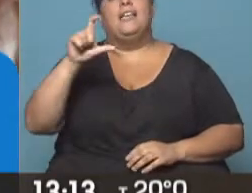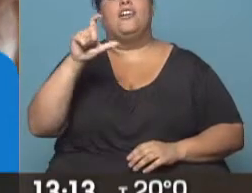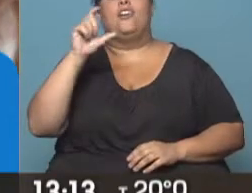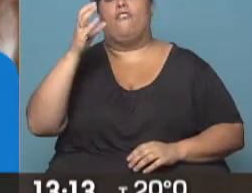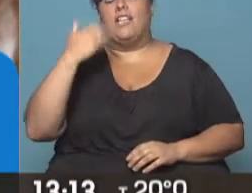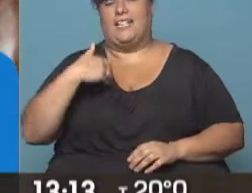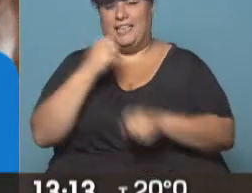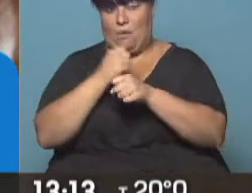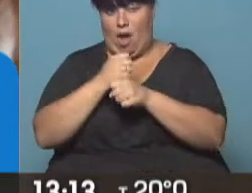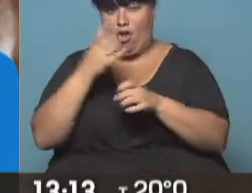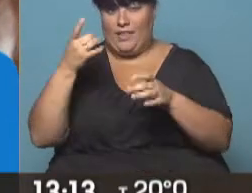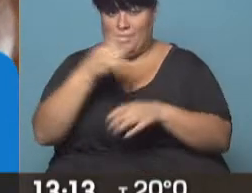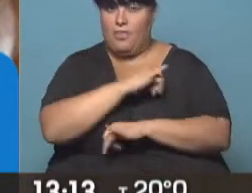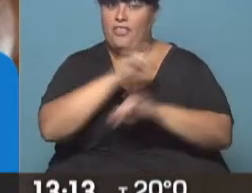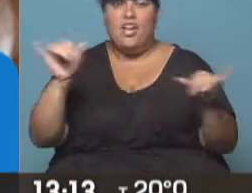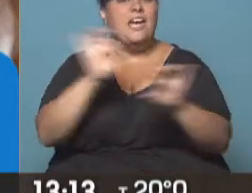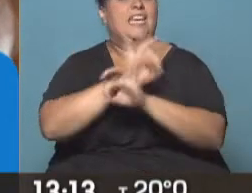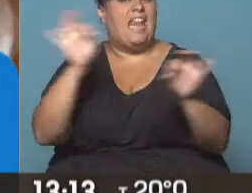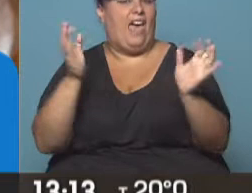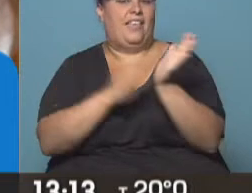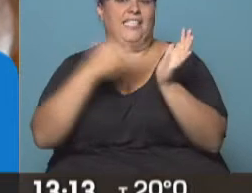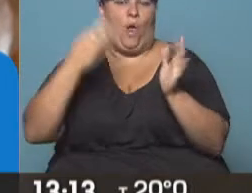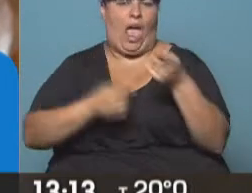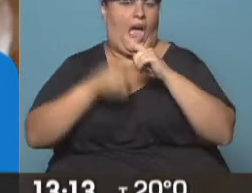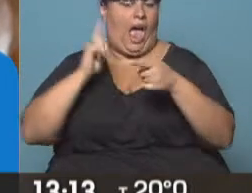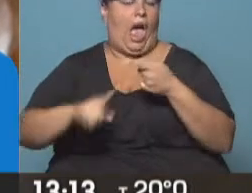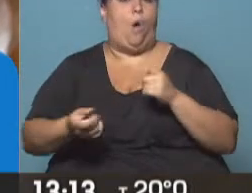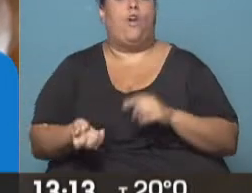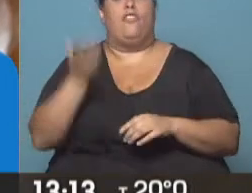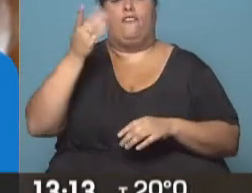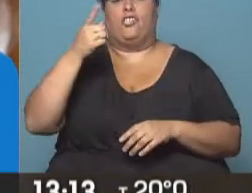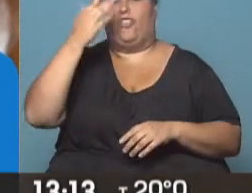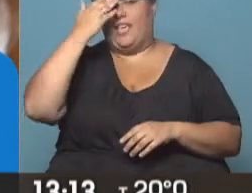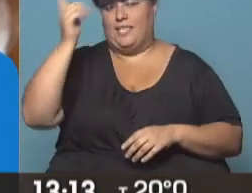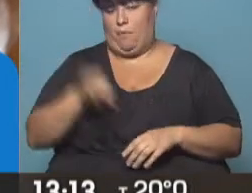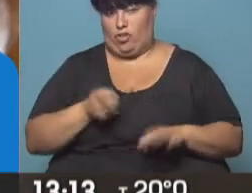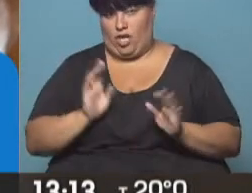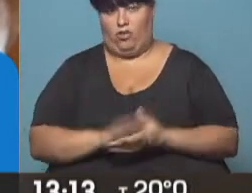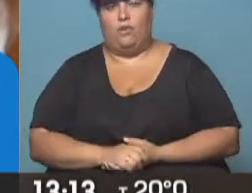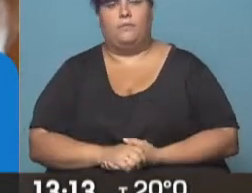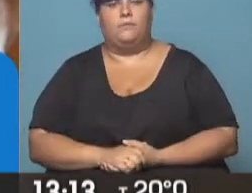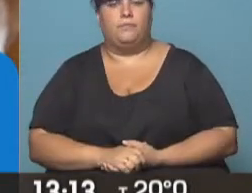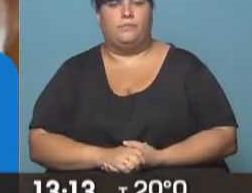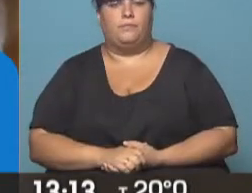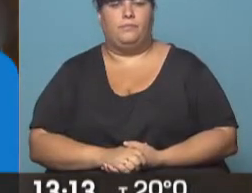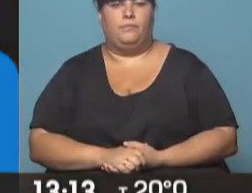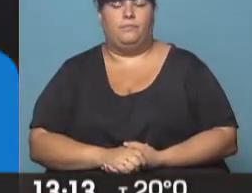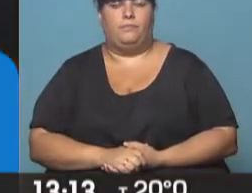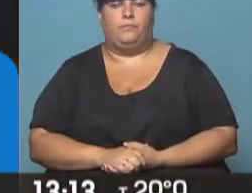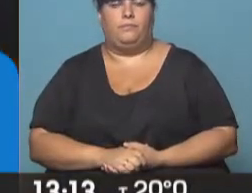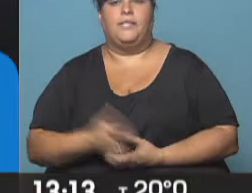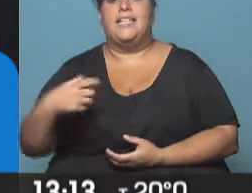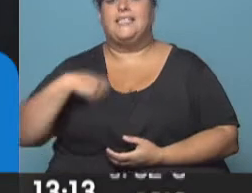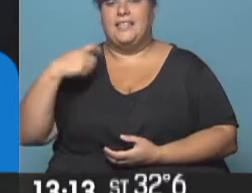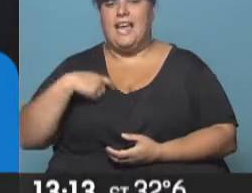de trabajadores del transporte advirtió que nadie garantiza que se cumpla la pauta inflacionaria del 15 por ciento el